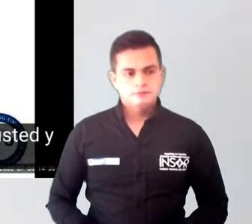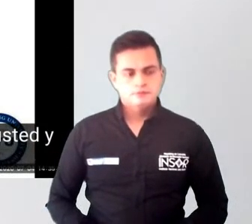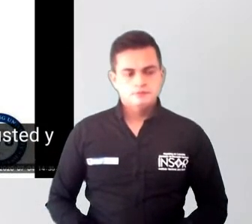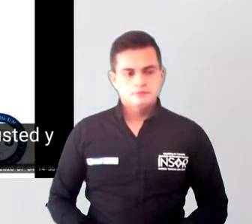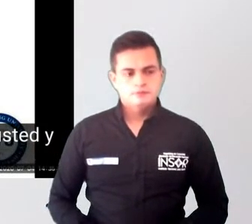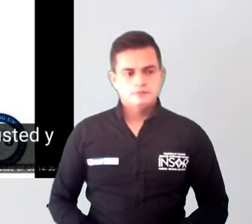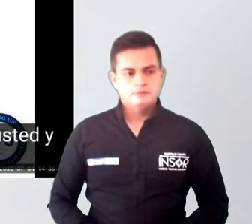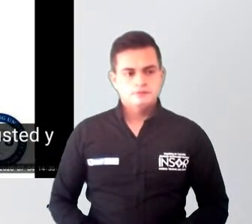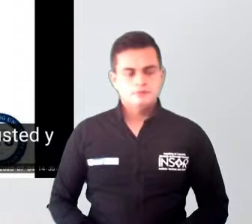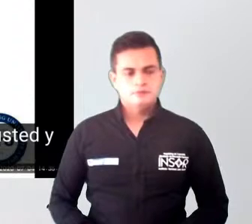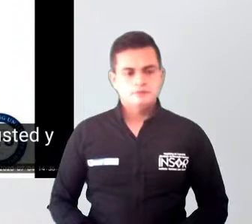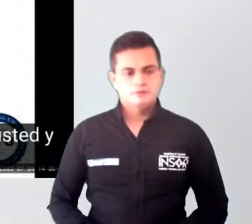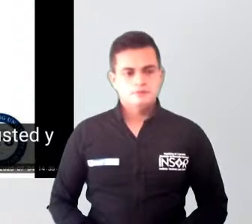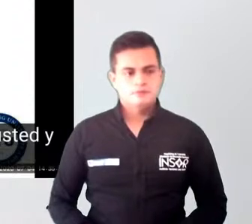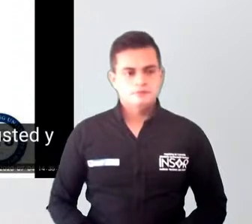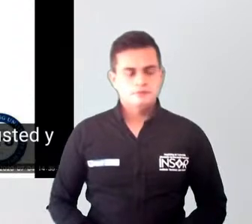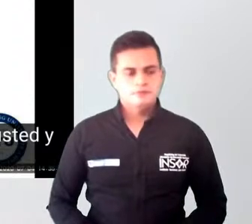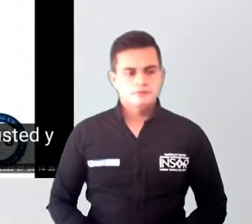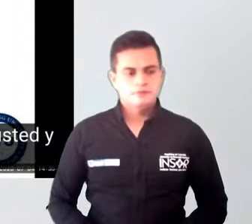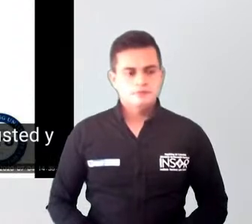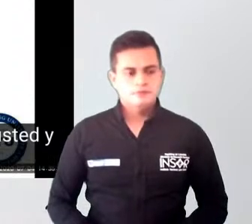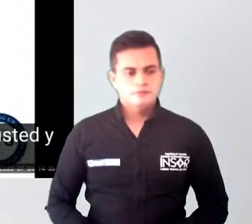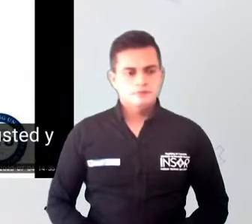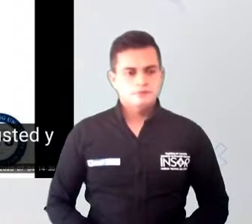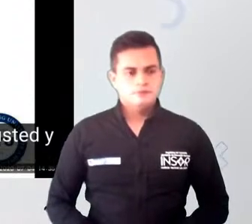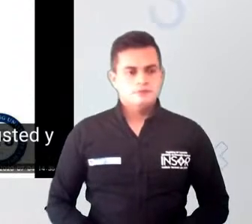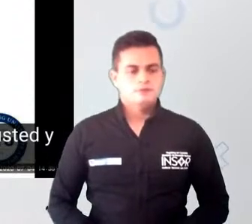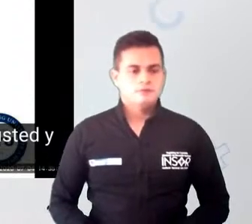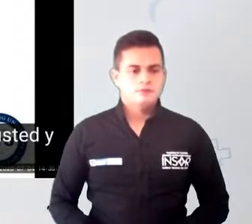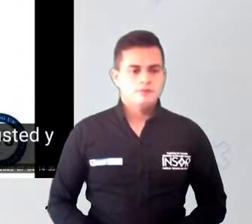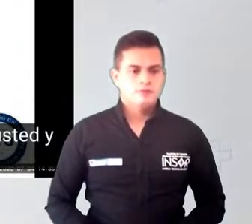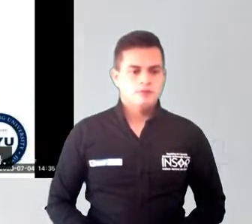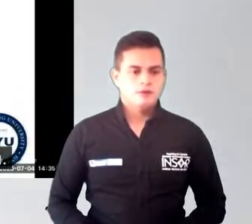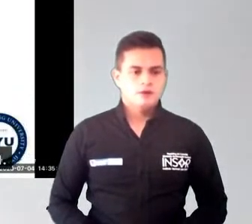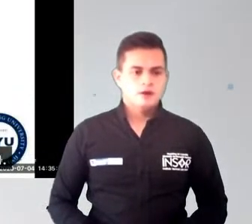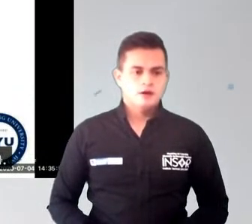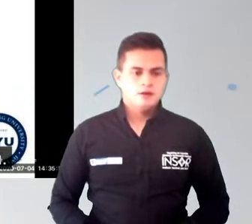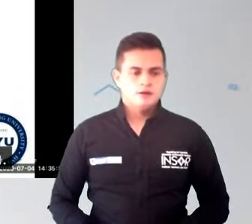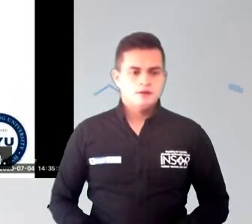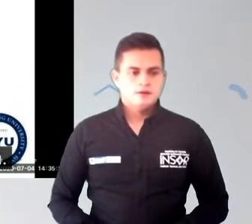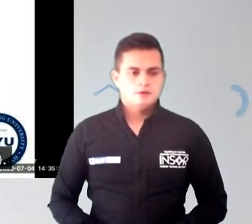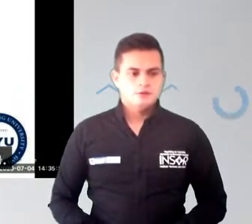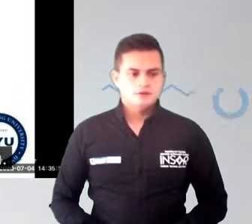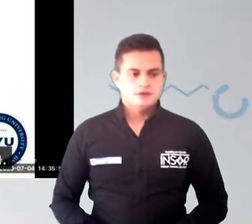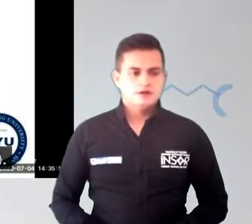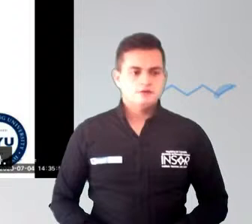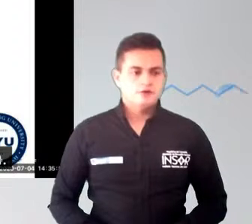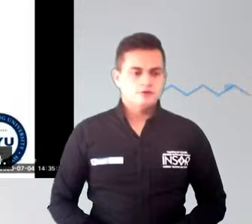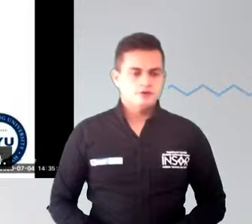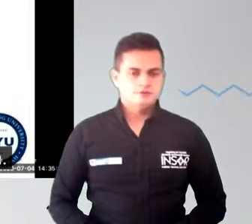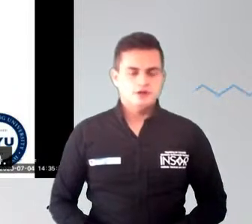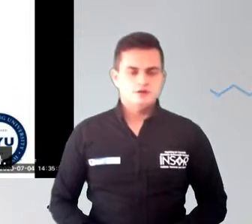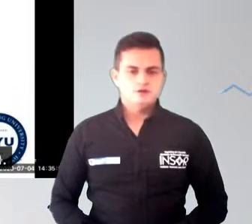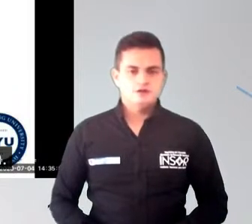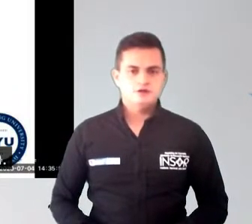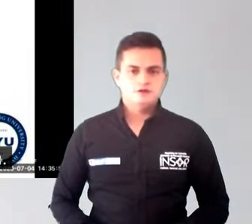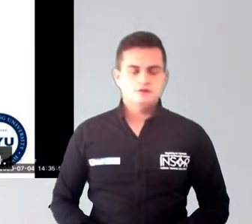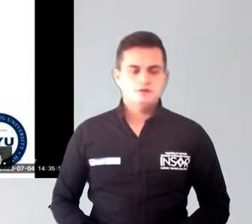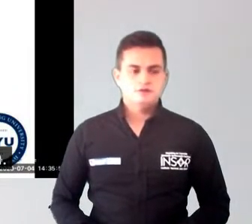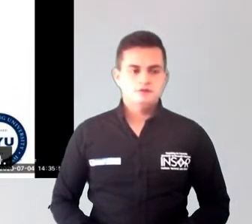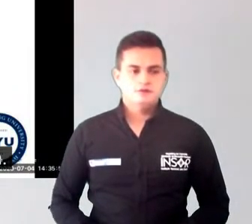me gustaría que recurra a alguien cercano a usted y comparta esa misma información con ellos.